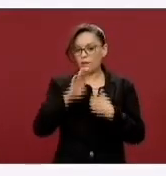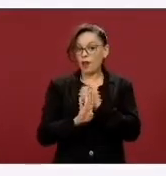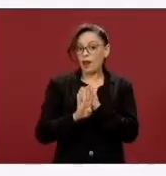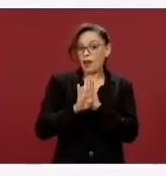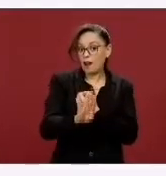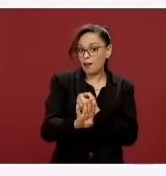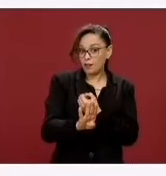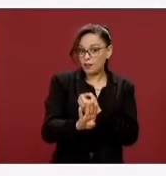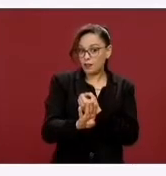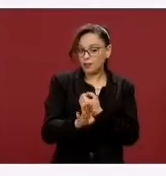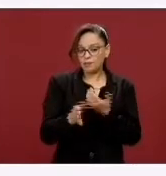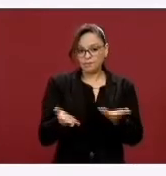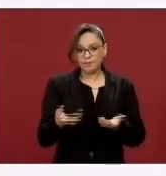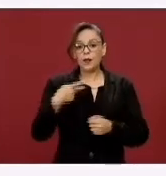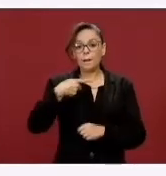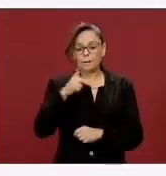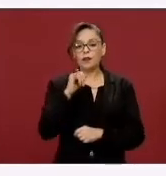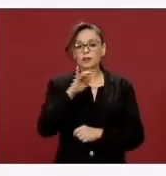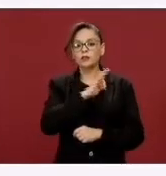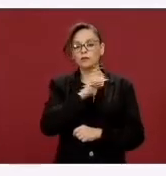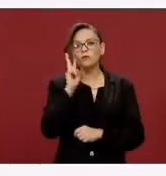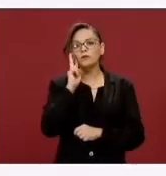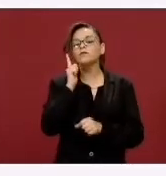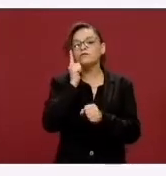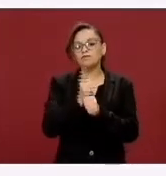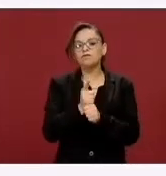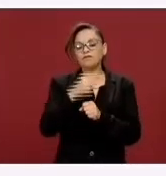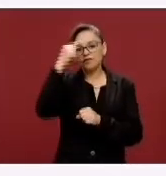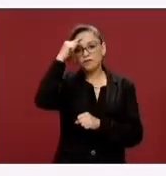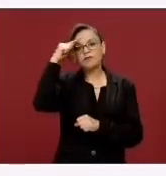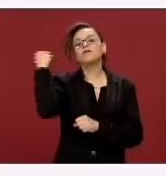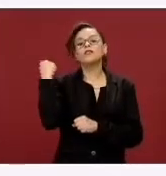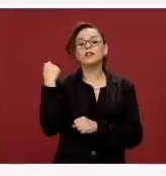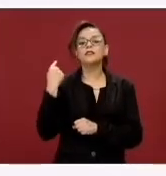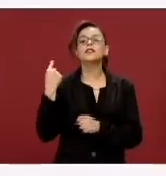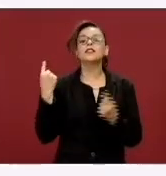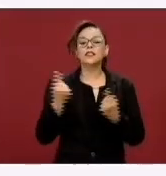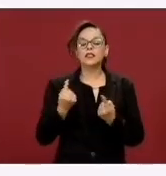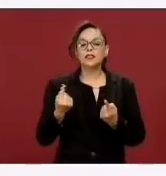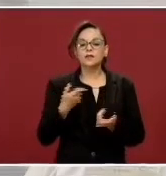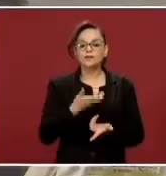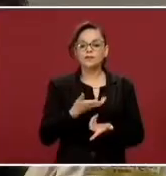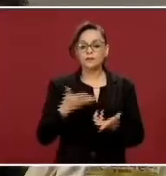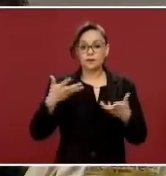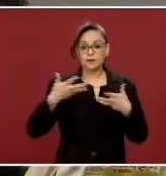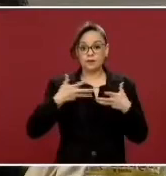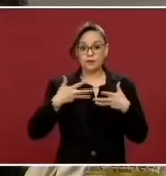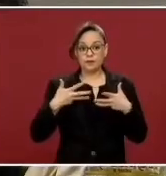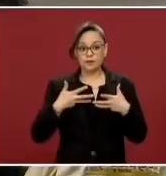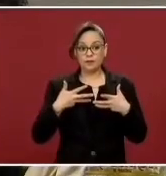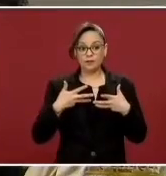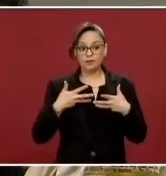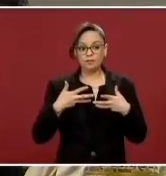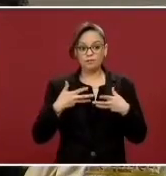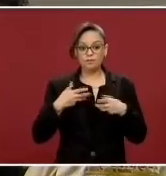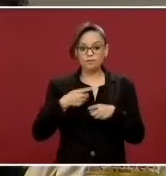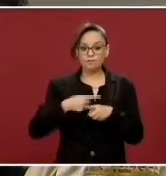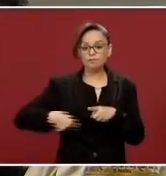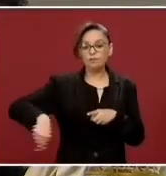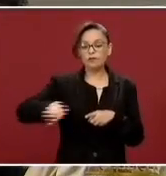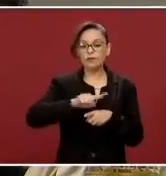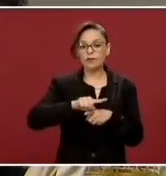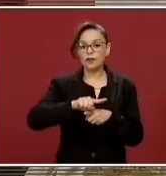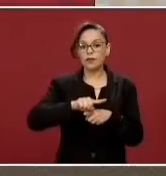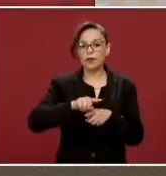claramente empieza a volverse menos eficiente, menos productiva la intervención de contención basada en los